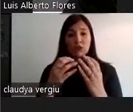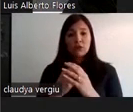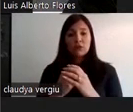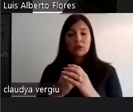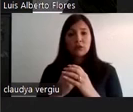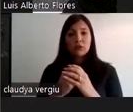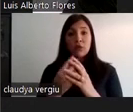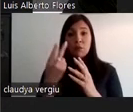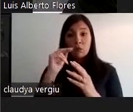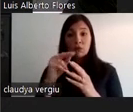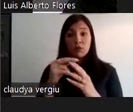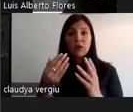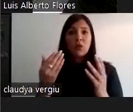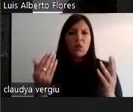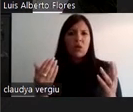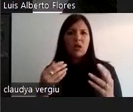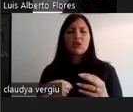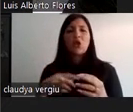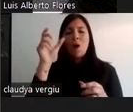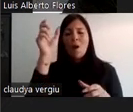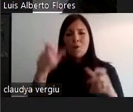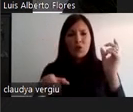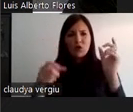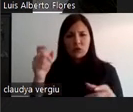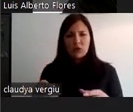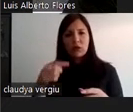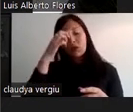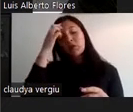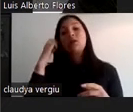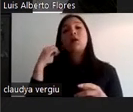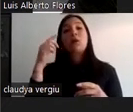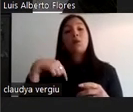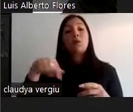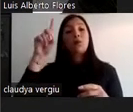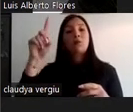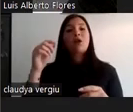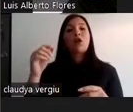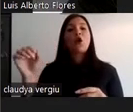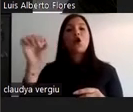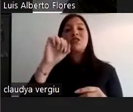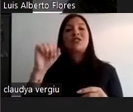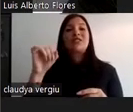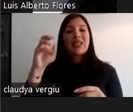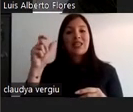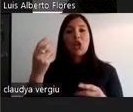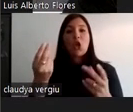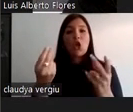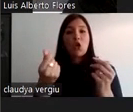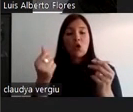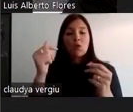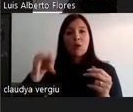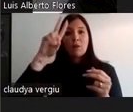a después a ver cuál ha sido este porcentaje de intención vamos a ver primero el contexto sanitario y económico de nuestro país